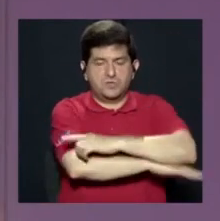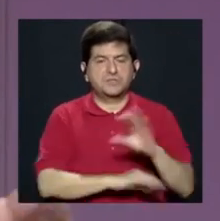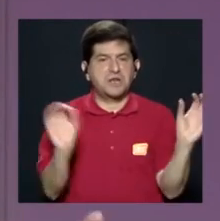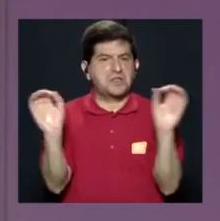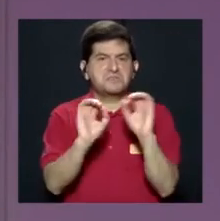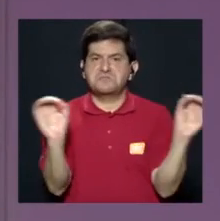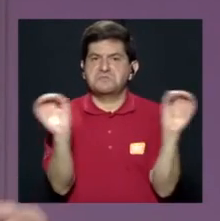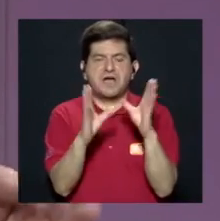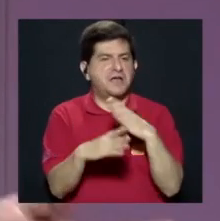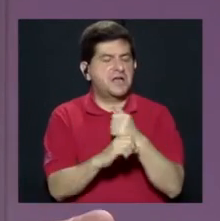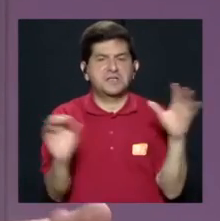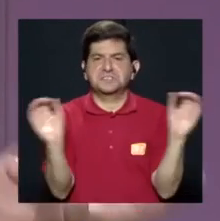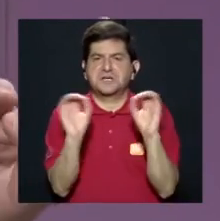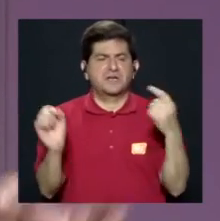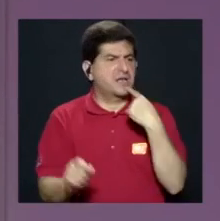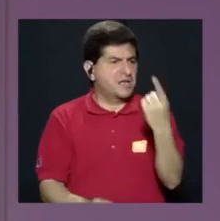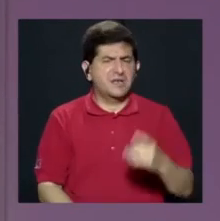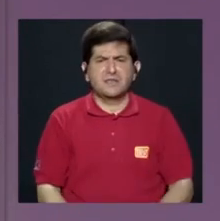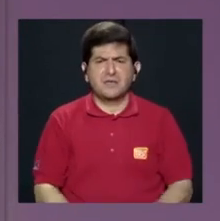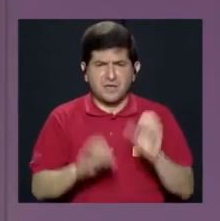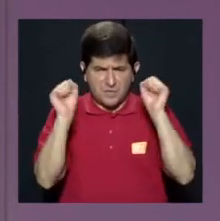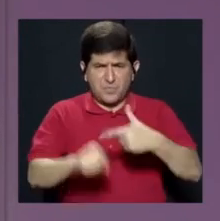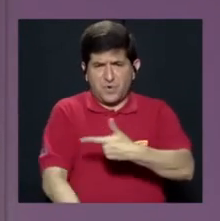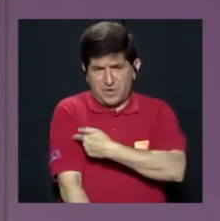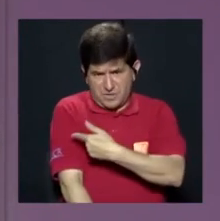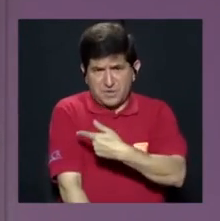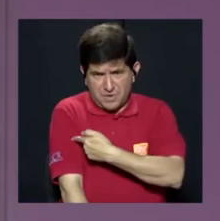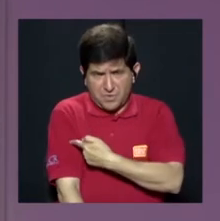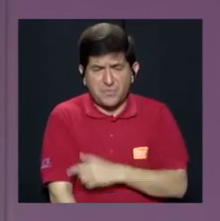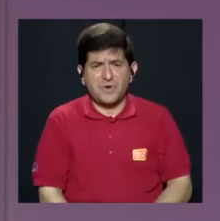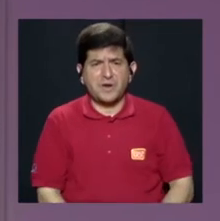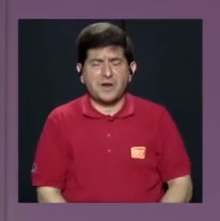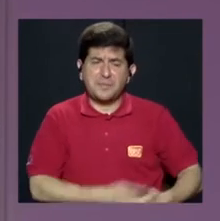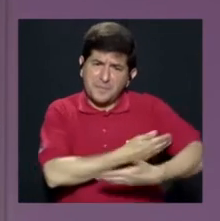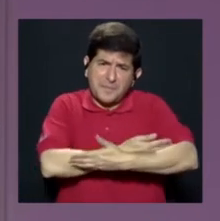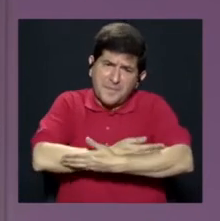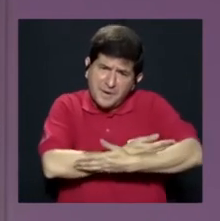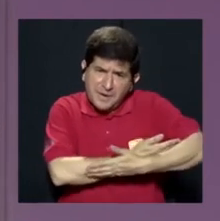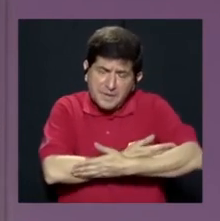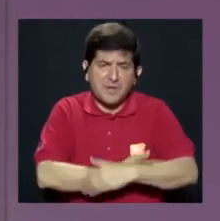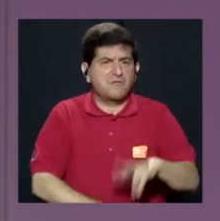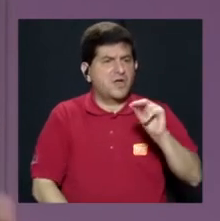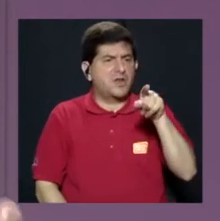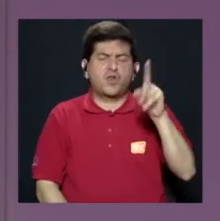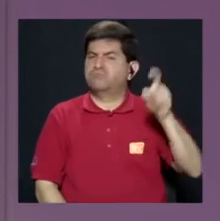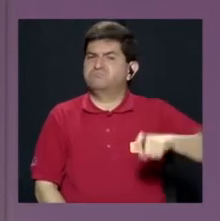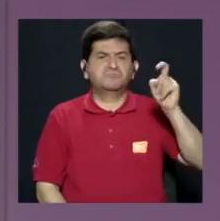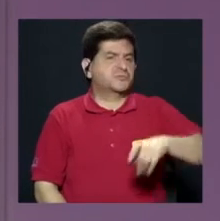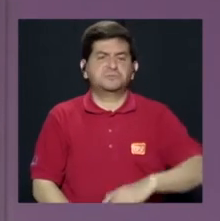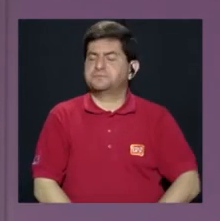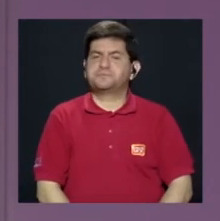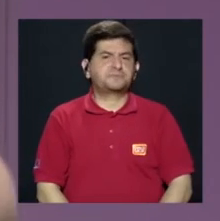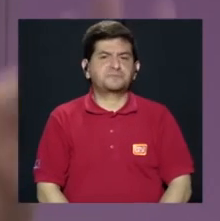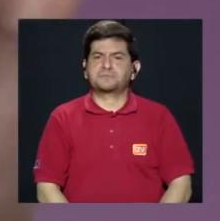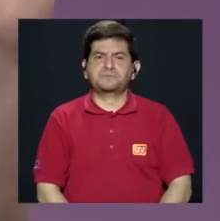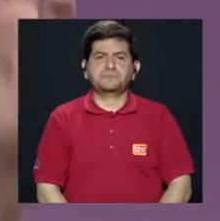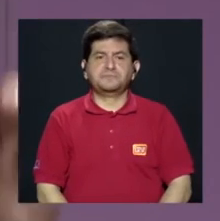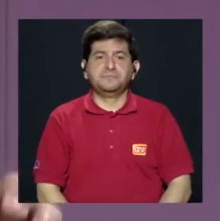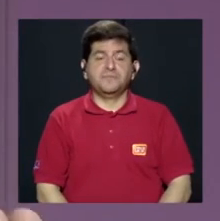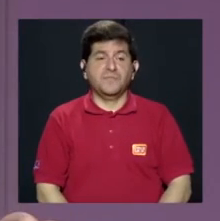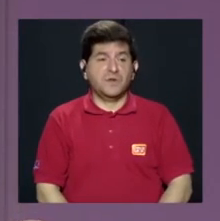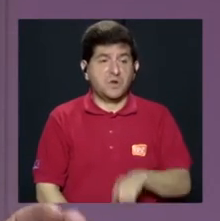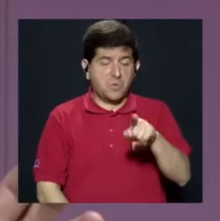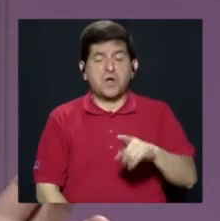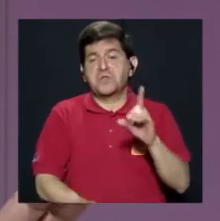ponían nada ni me hacían nada. Yo le dije al enfermero, ¿usted me puede poner las vacunas de los pulmoncitos del bebé? Me dice, no, eso no es necesario. Ahí cuando le toque